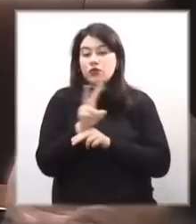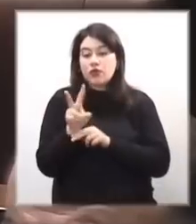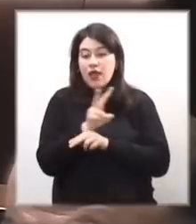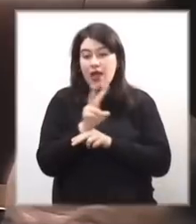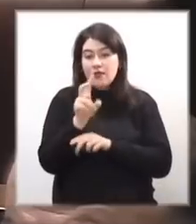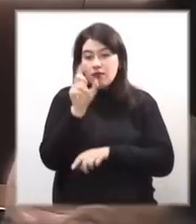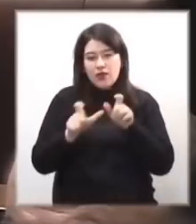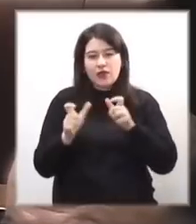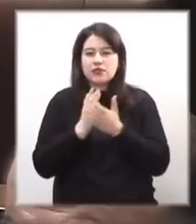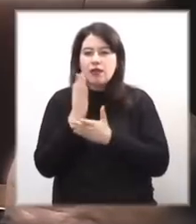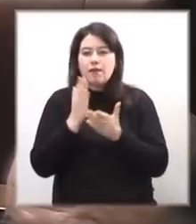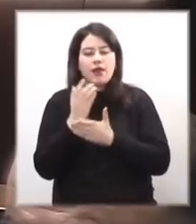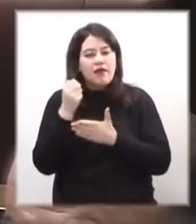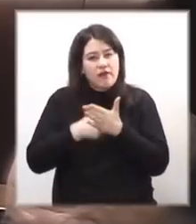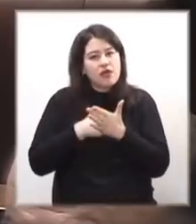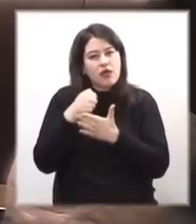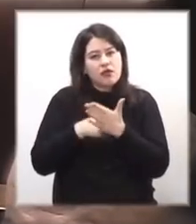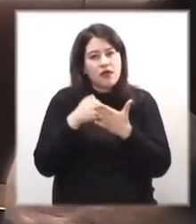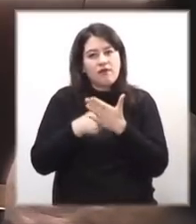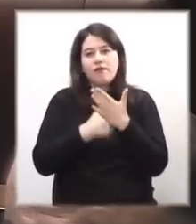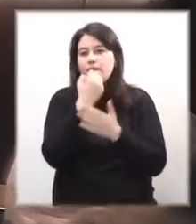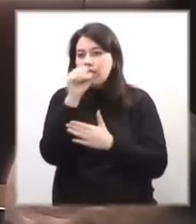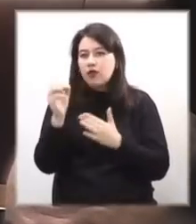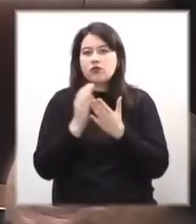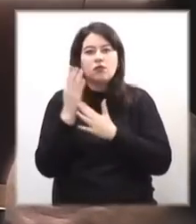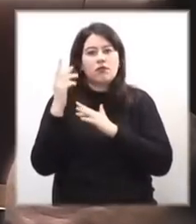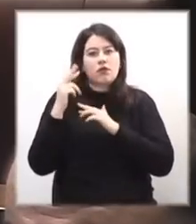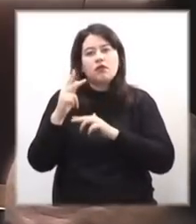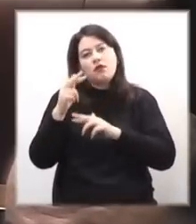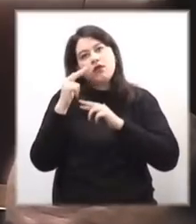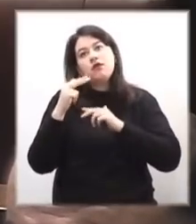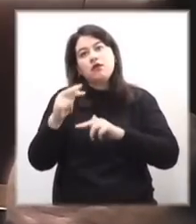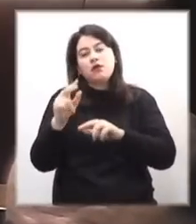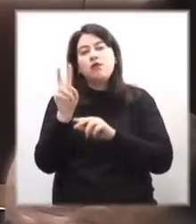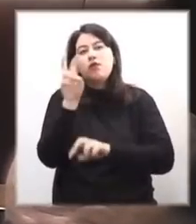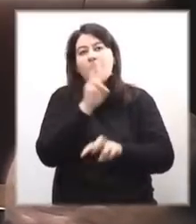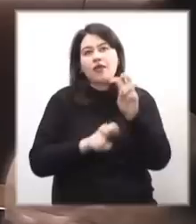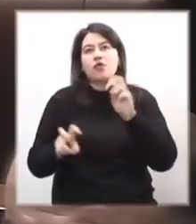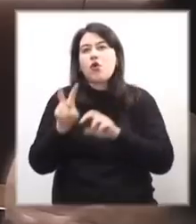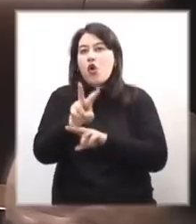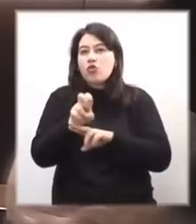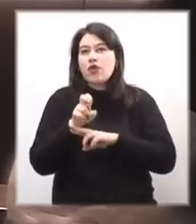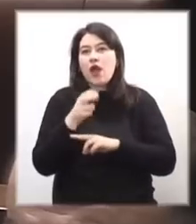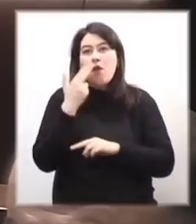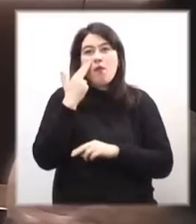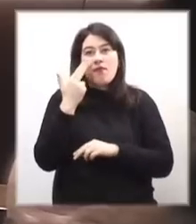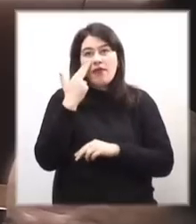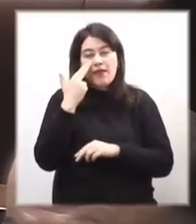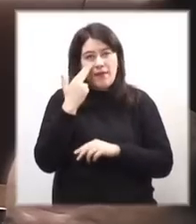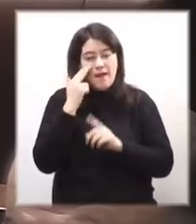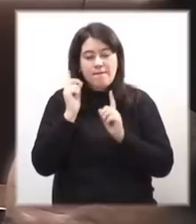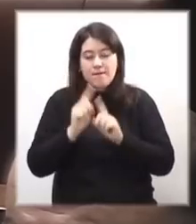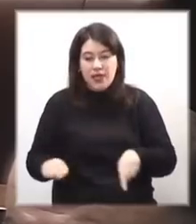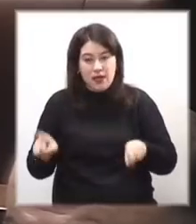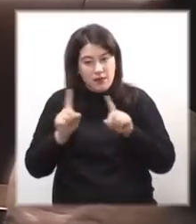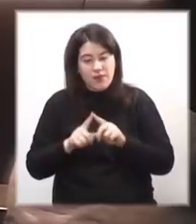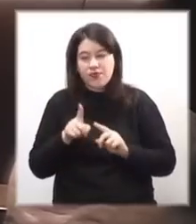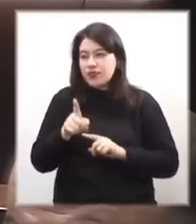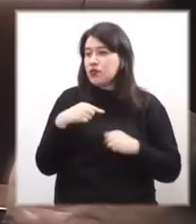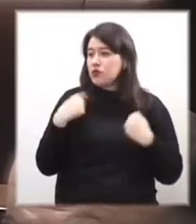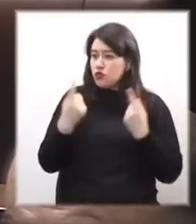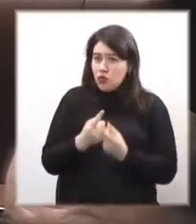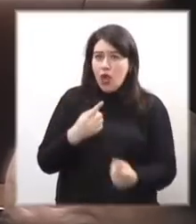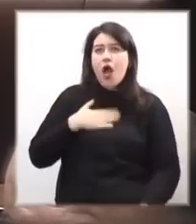siempre batallando con más o menos delito, pero constantemente intentando controlar un problema que está ahí latente. Esto también